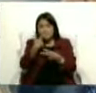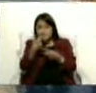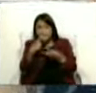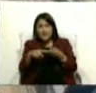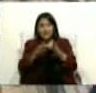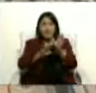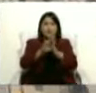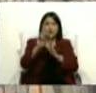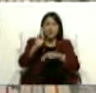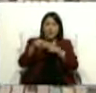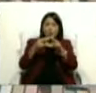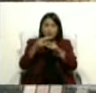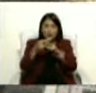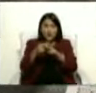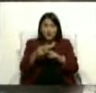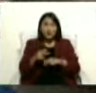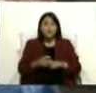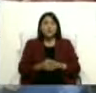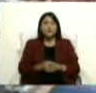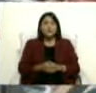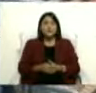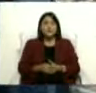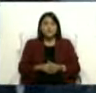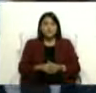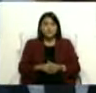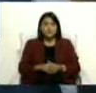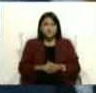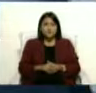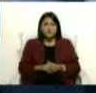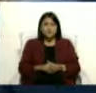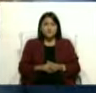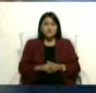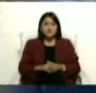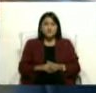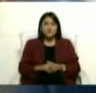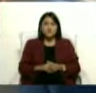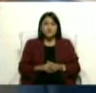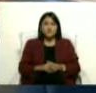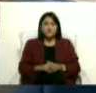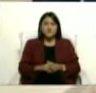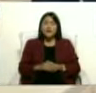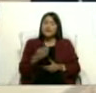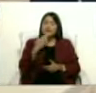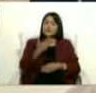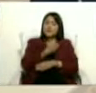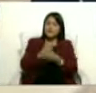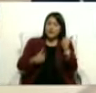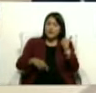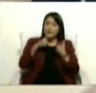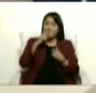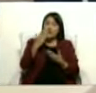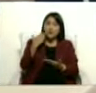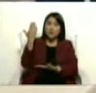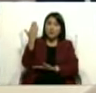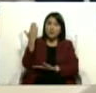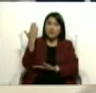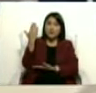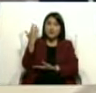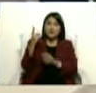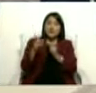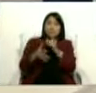desarrollo portuario y mercado de diamantes. Gracias a nuestro presidente Nicolás Maduro fue posible y